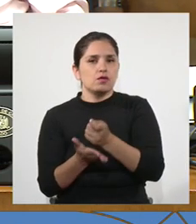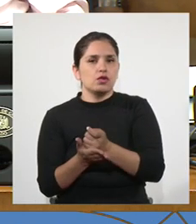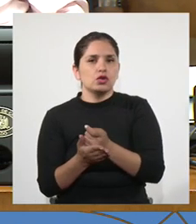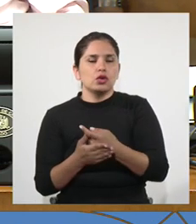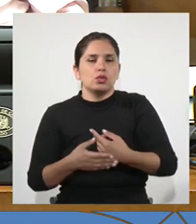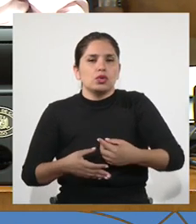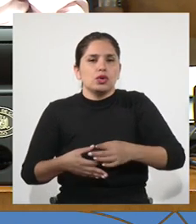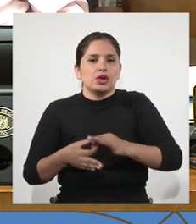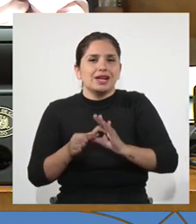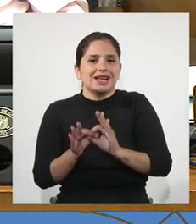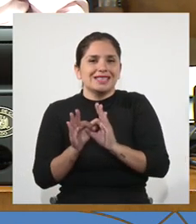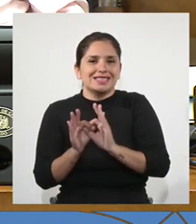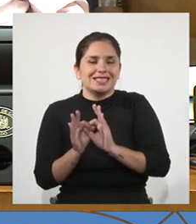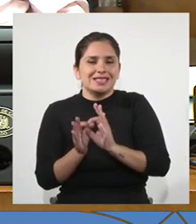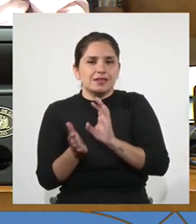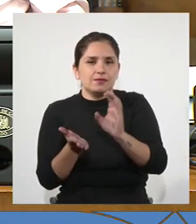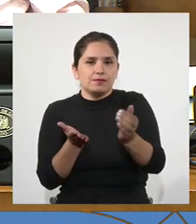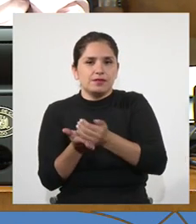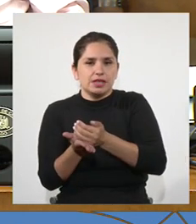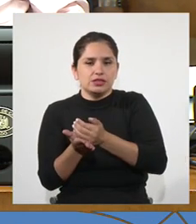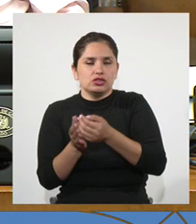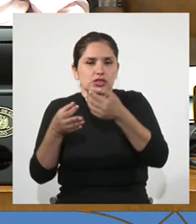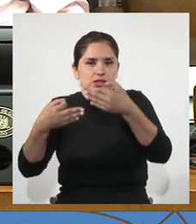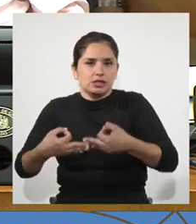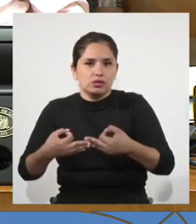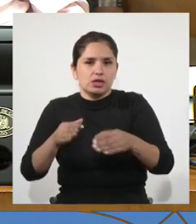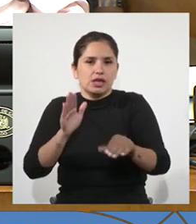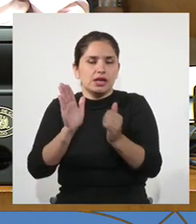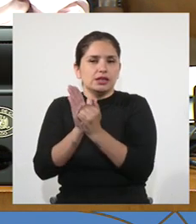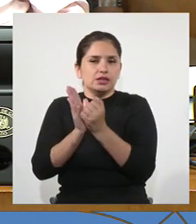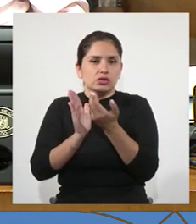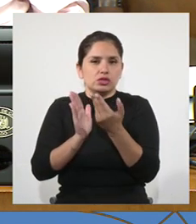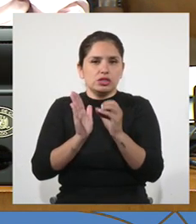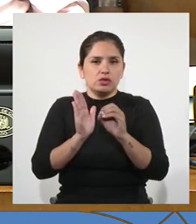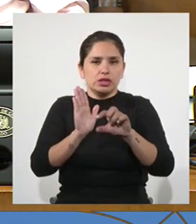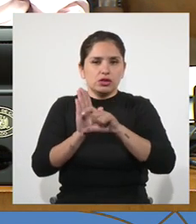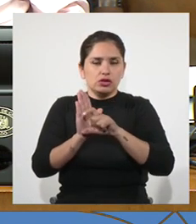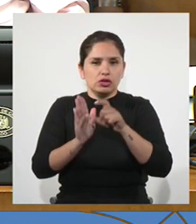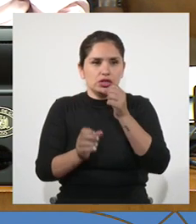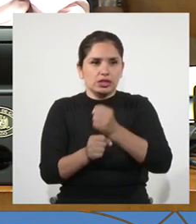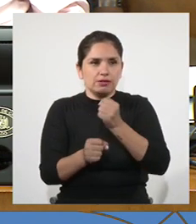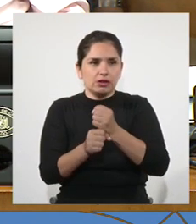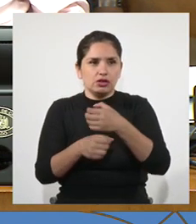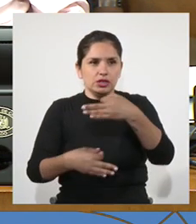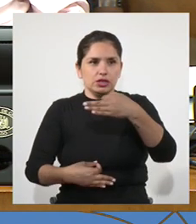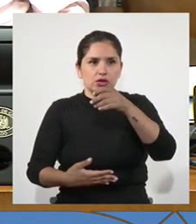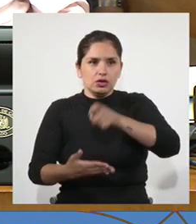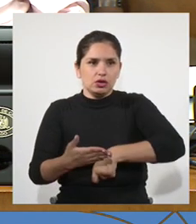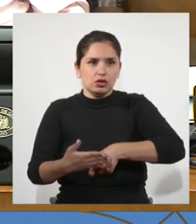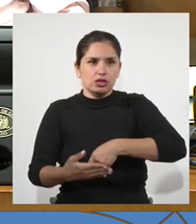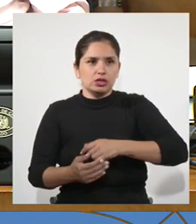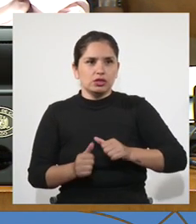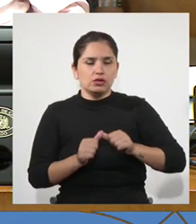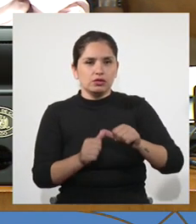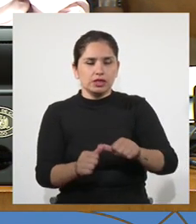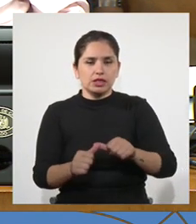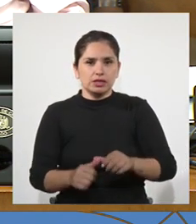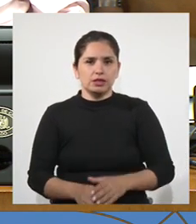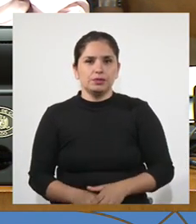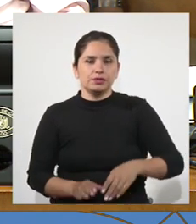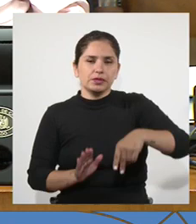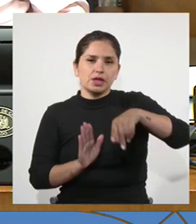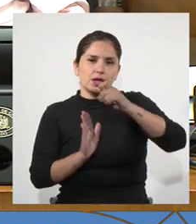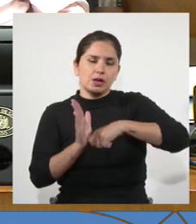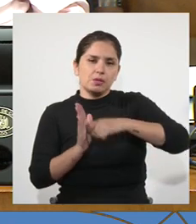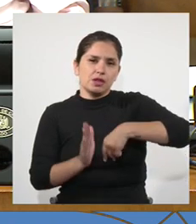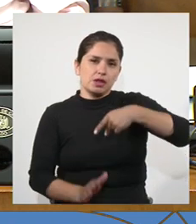garantizada, artículo 50 del Código del Trabajo, con contrato de trabajo vigente al 30 de noviembre de 2019 para